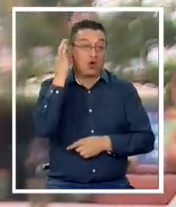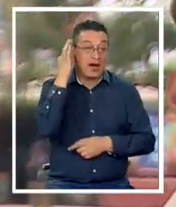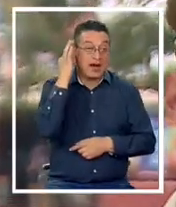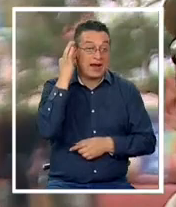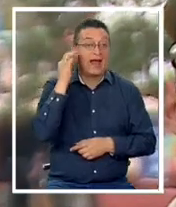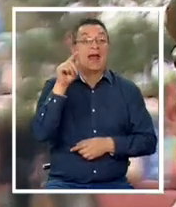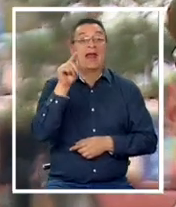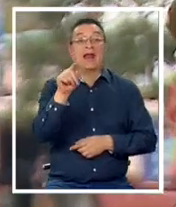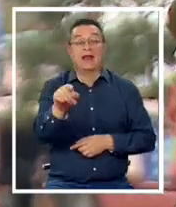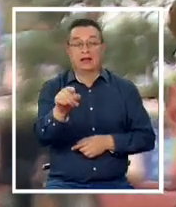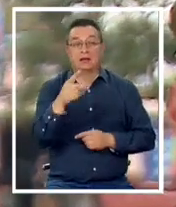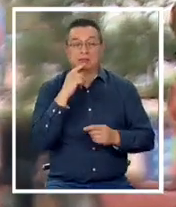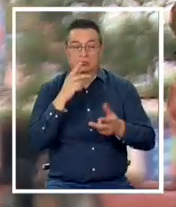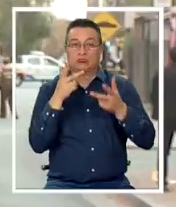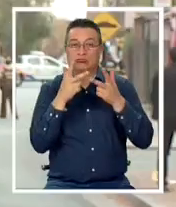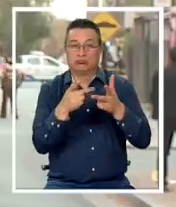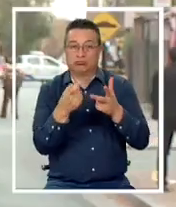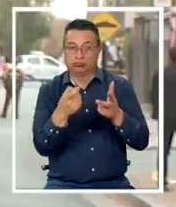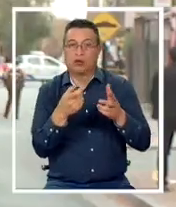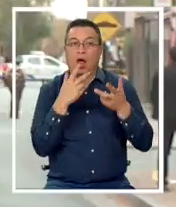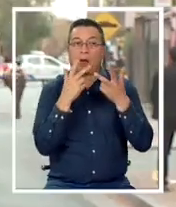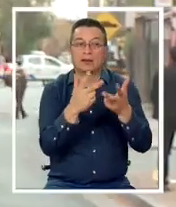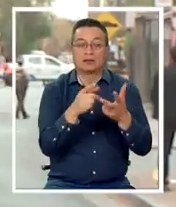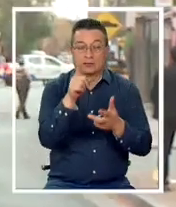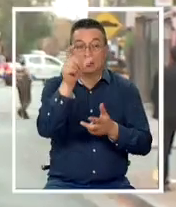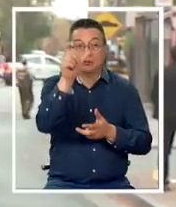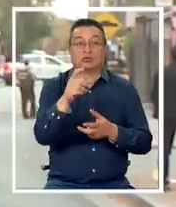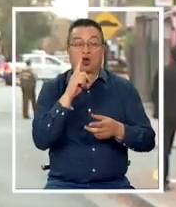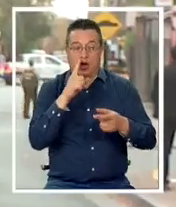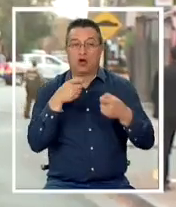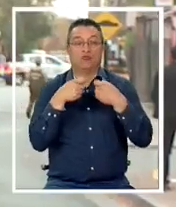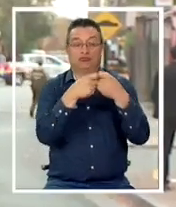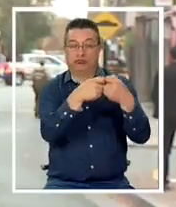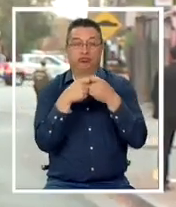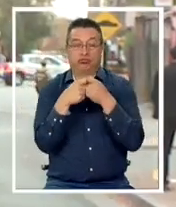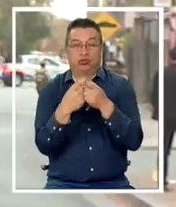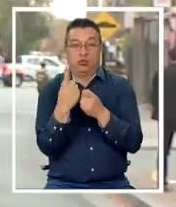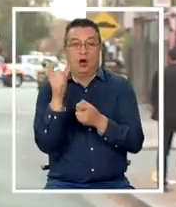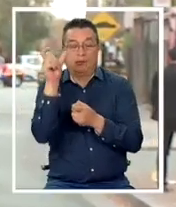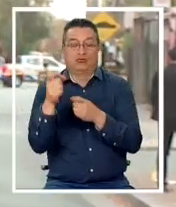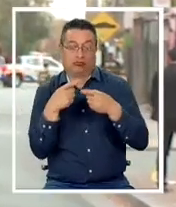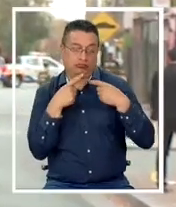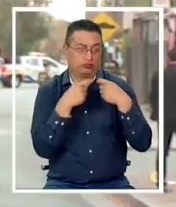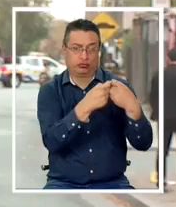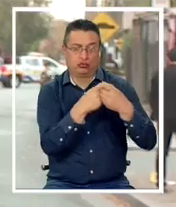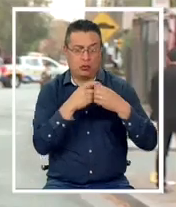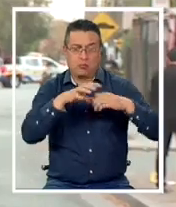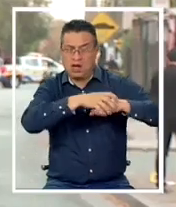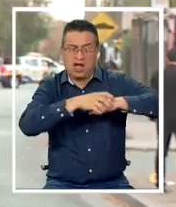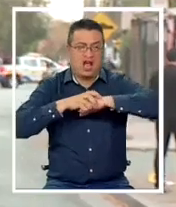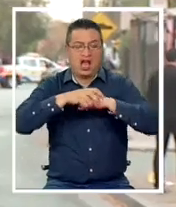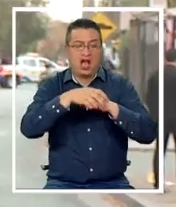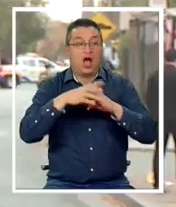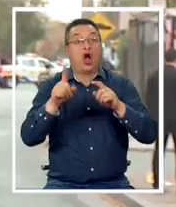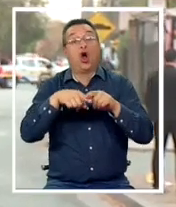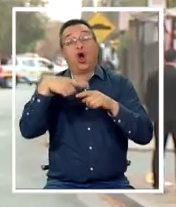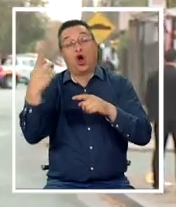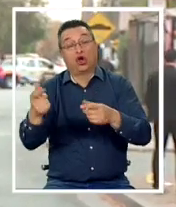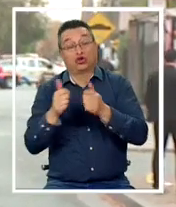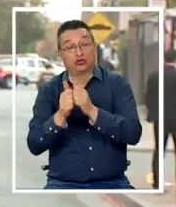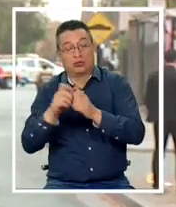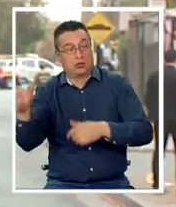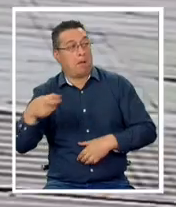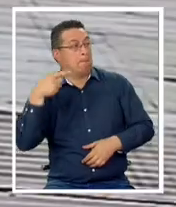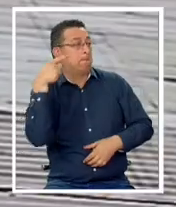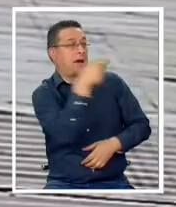quienes lo intimidan con un arma de fuego. La víctima tiene un pequeño forcejeo con uno de los sujetos y el otro que los acompaña le